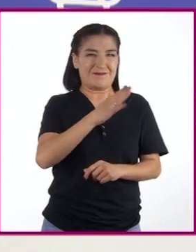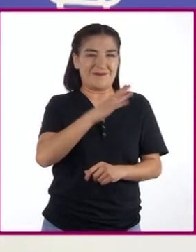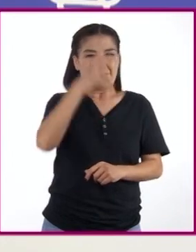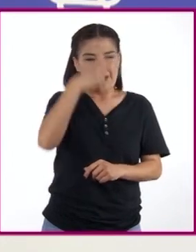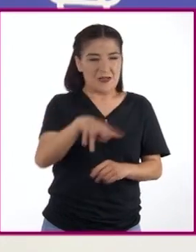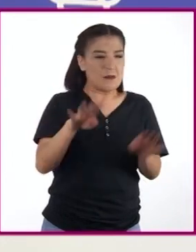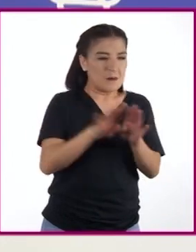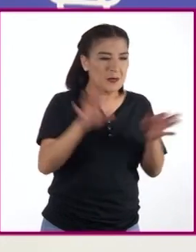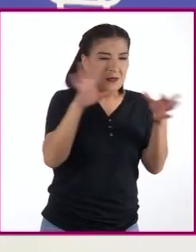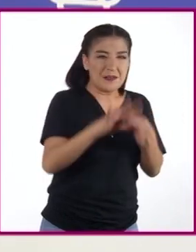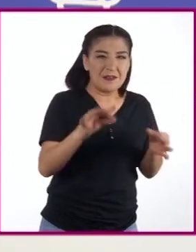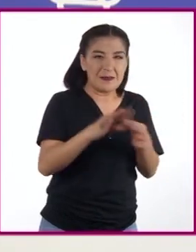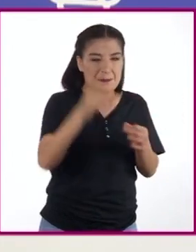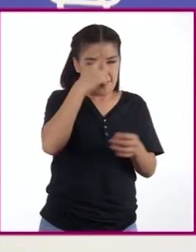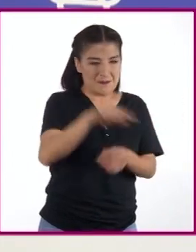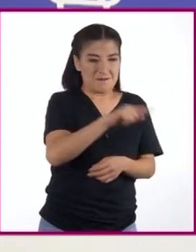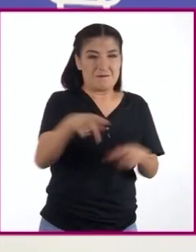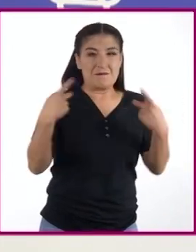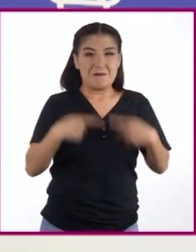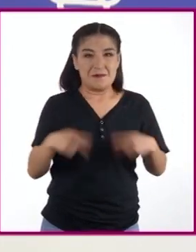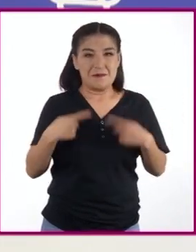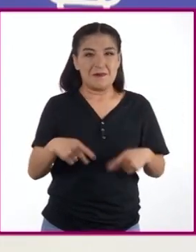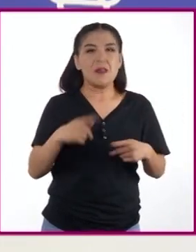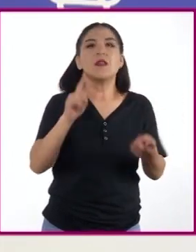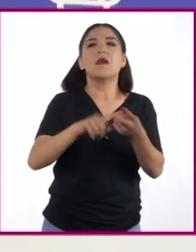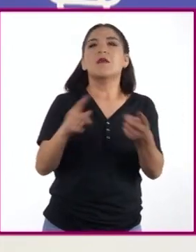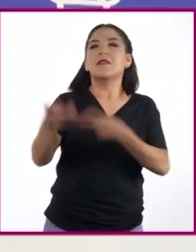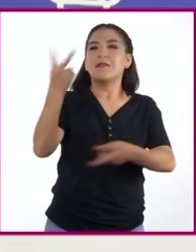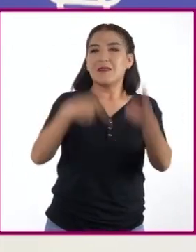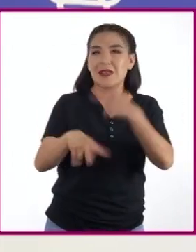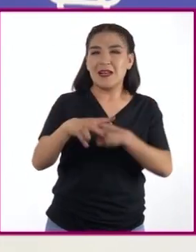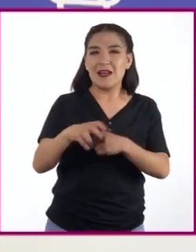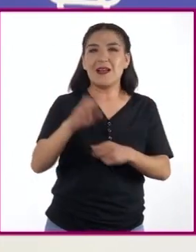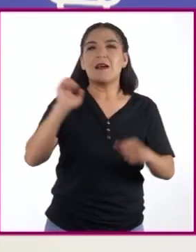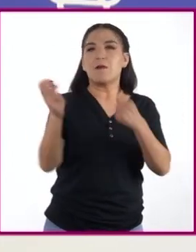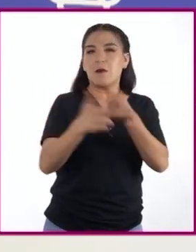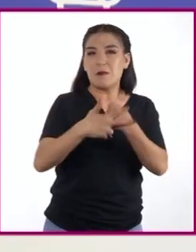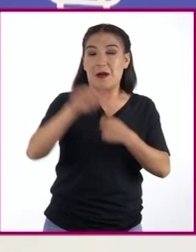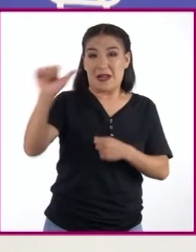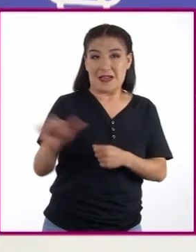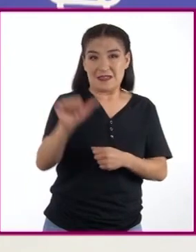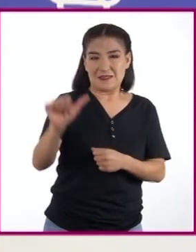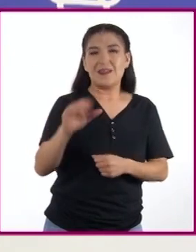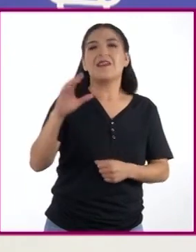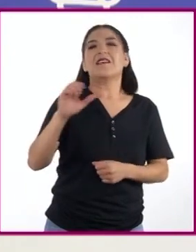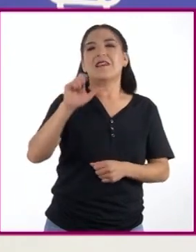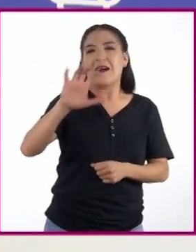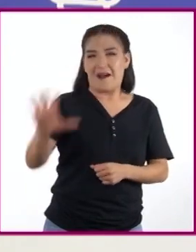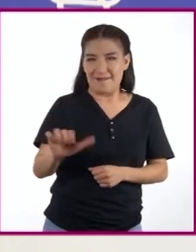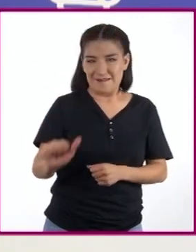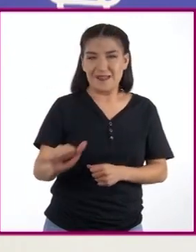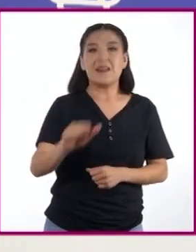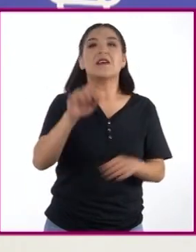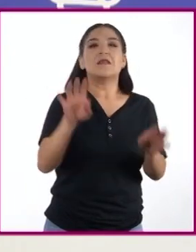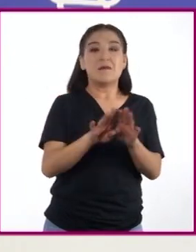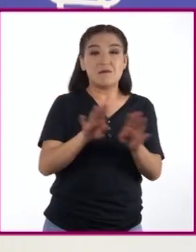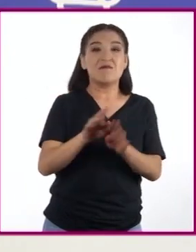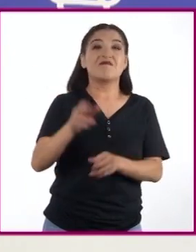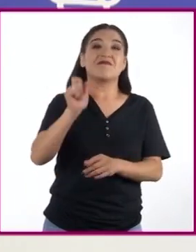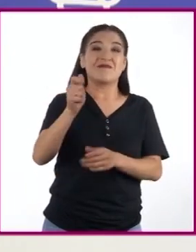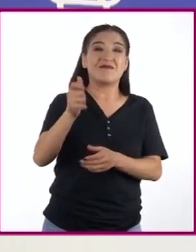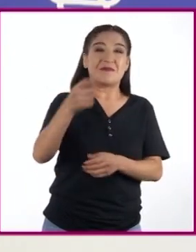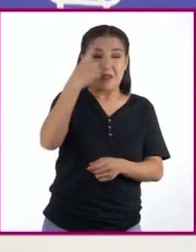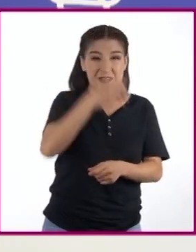de pobladores provenientes de Europa, Asia y África, en condiciones y